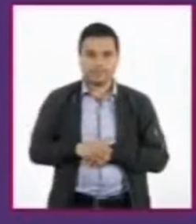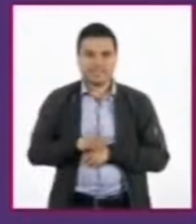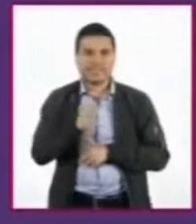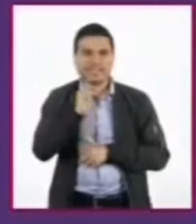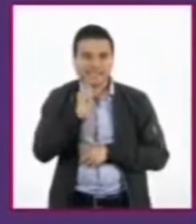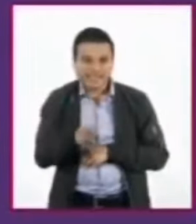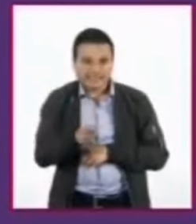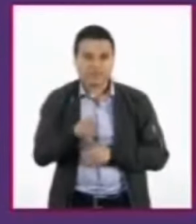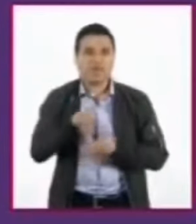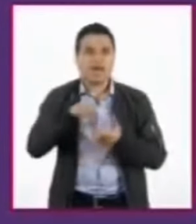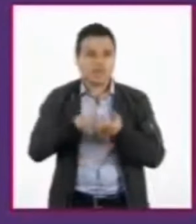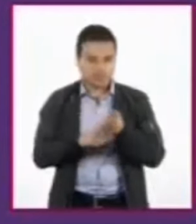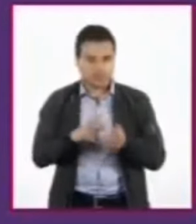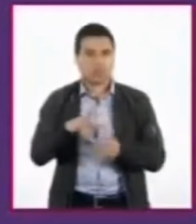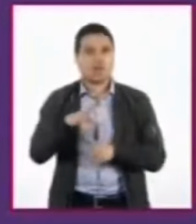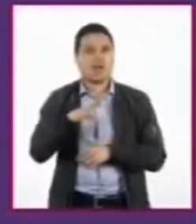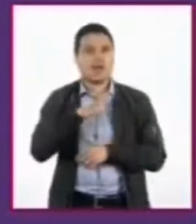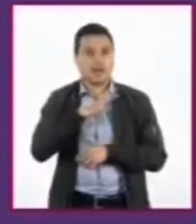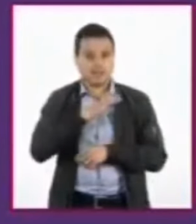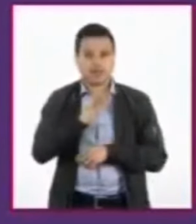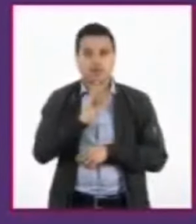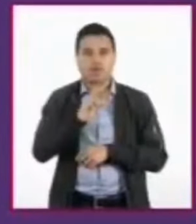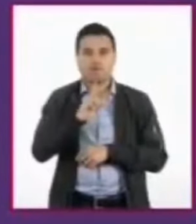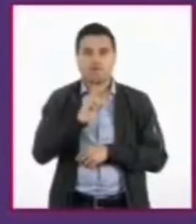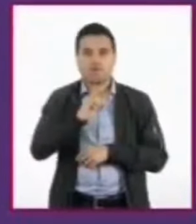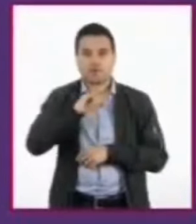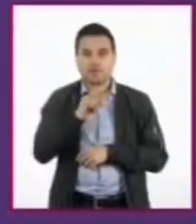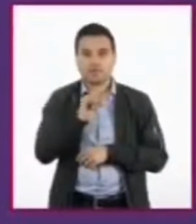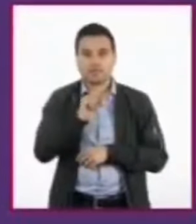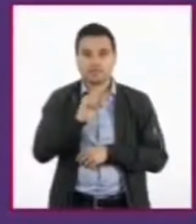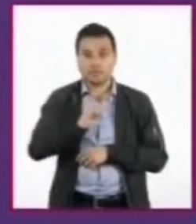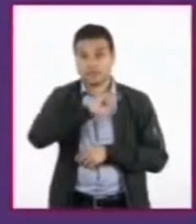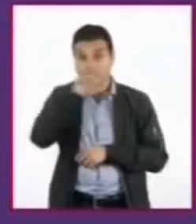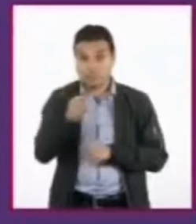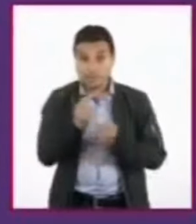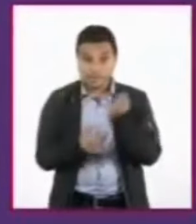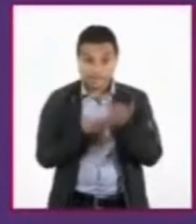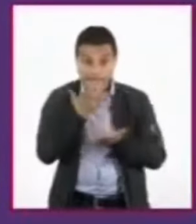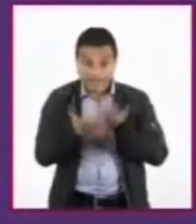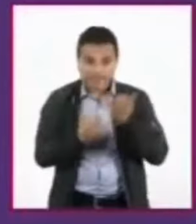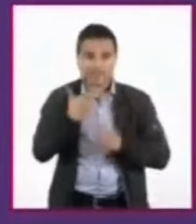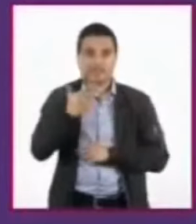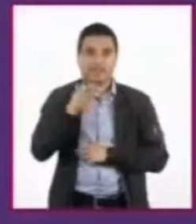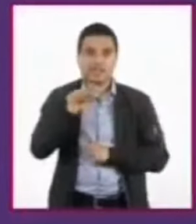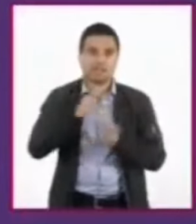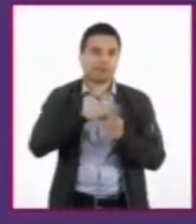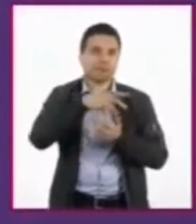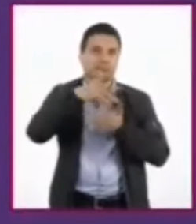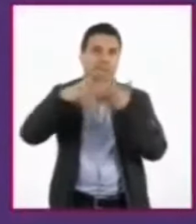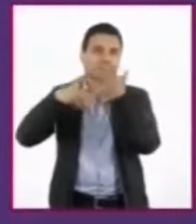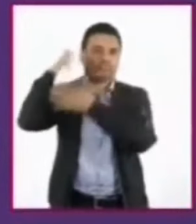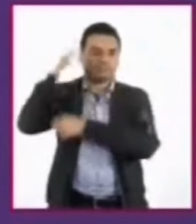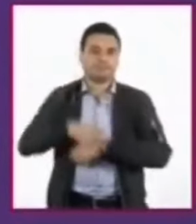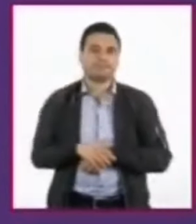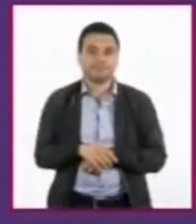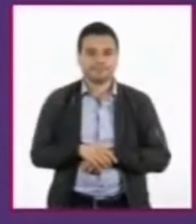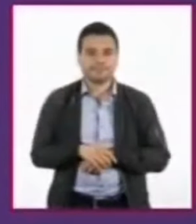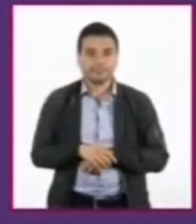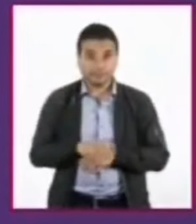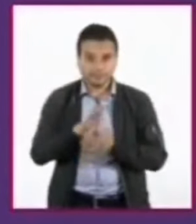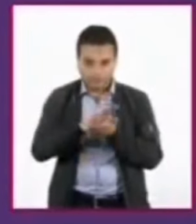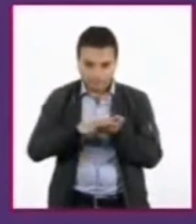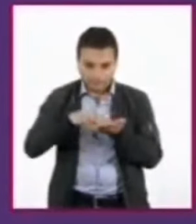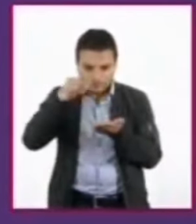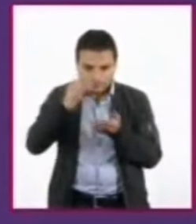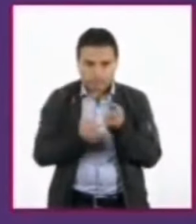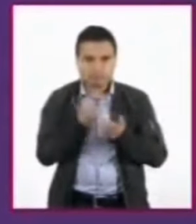una cantidad de flogisto que, durante el proceso, se liberaba junto con los gases que se producían. Las cenizas ya no